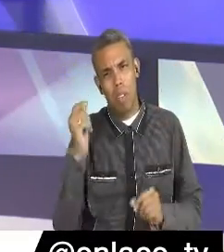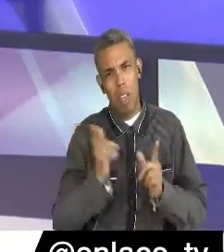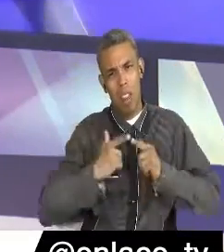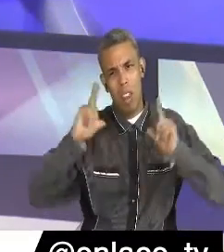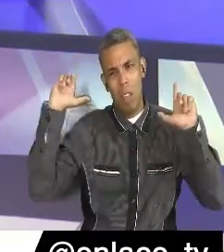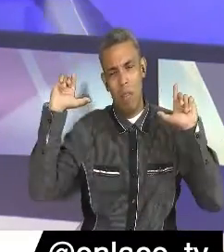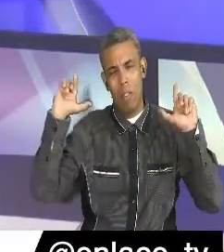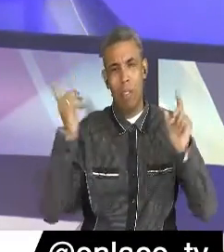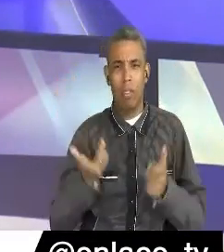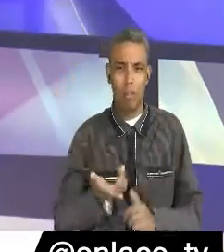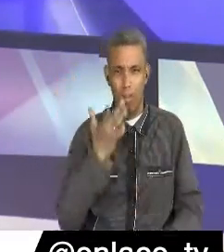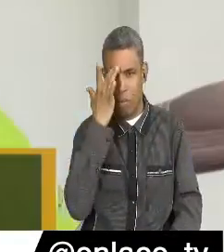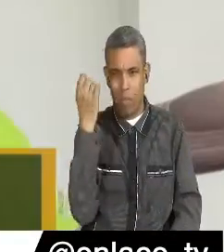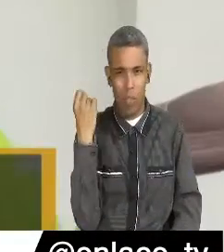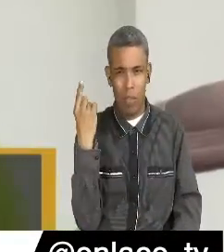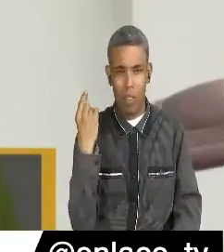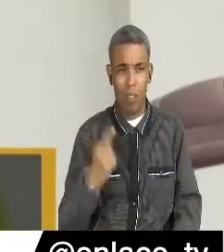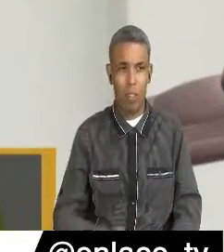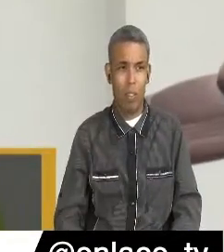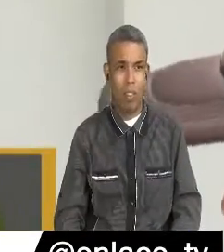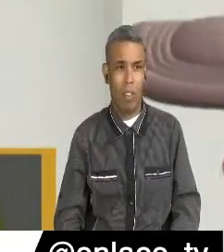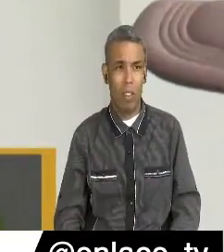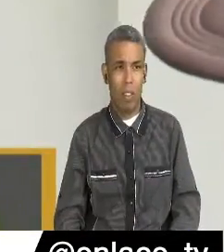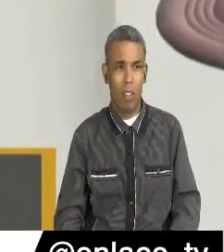muerte de Carlos Viviescas. La